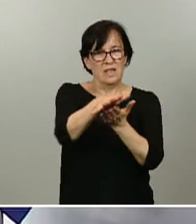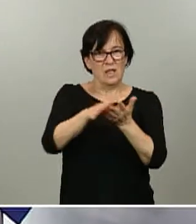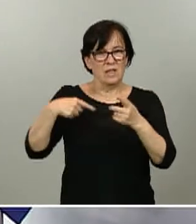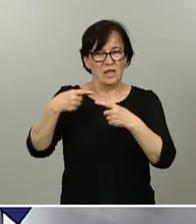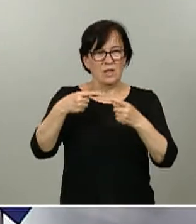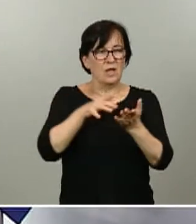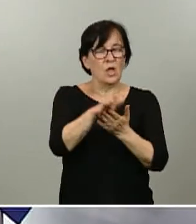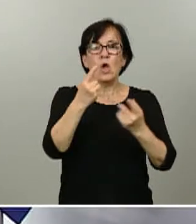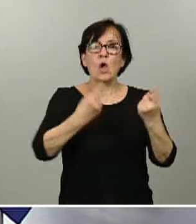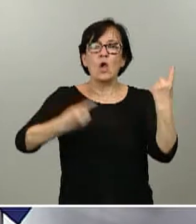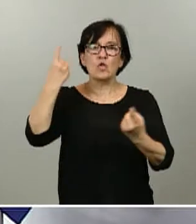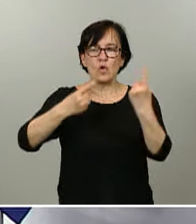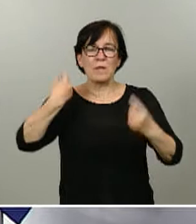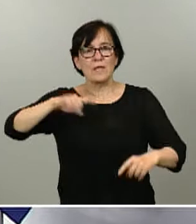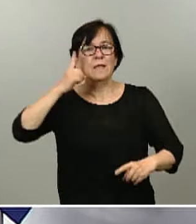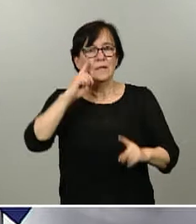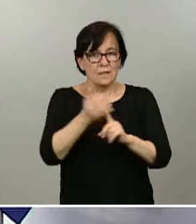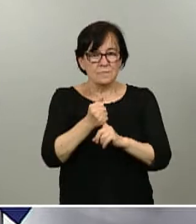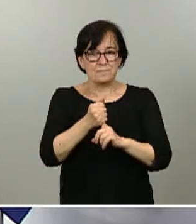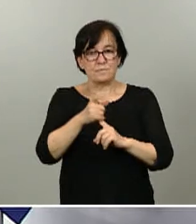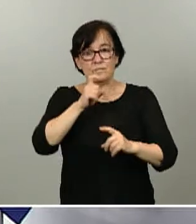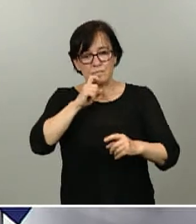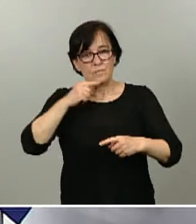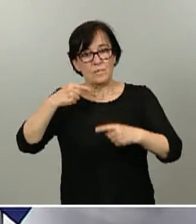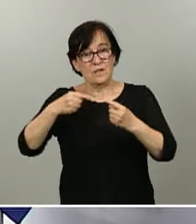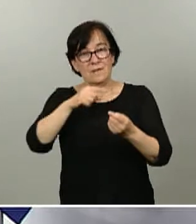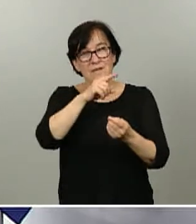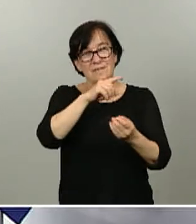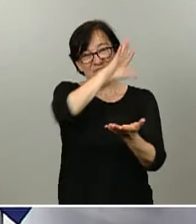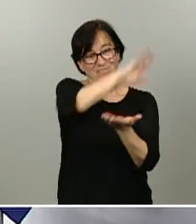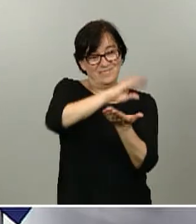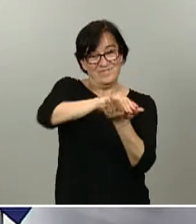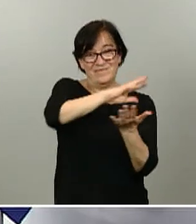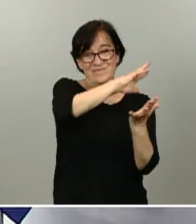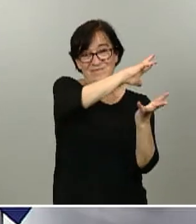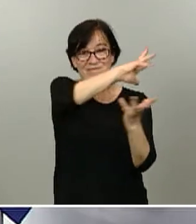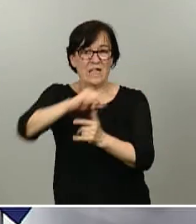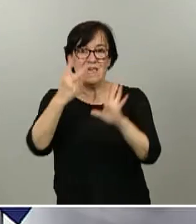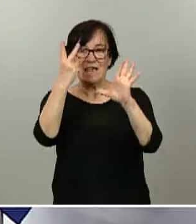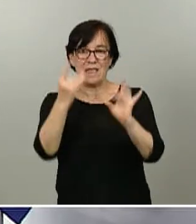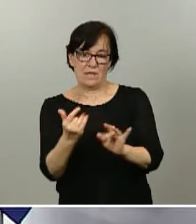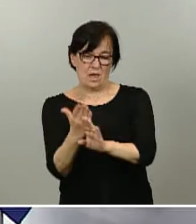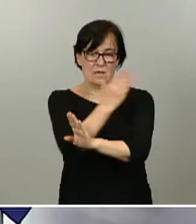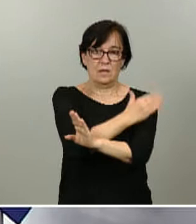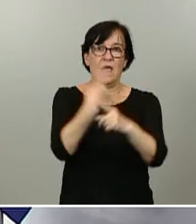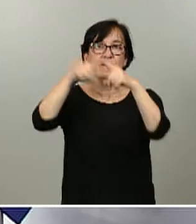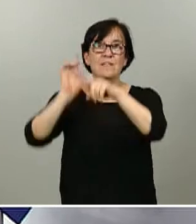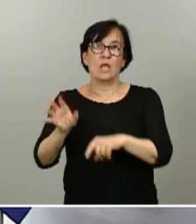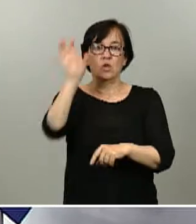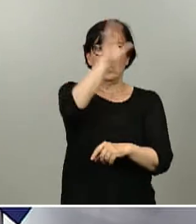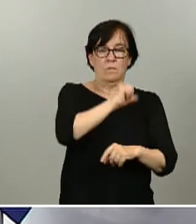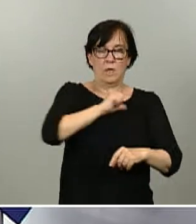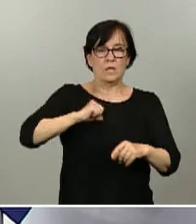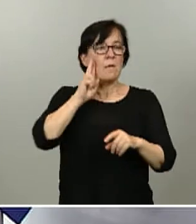casos diagnosticados y la incidencia acumulada durante los últimos 7 días en las diferentes comunidades autónomas para que vean la